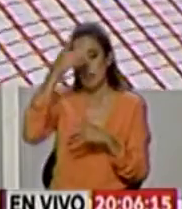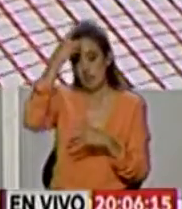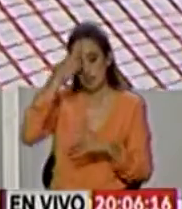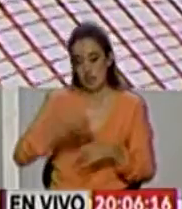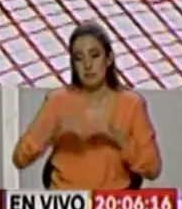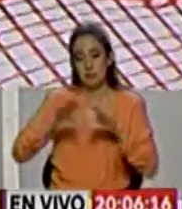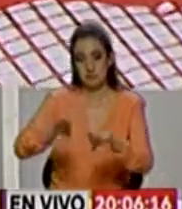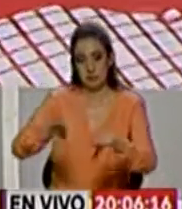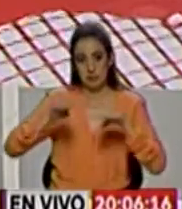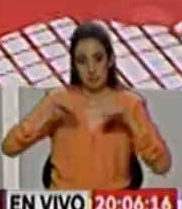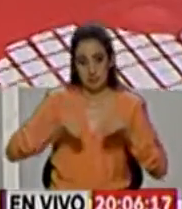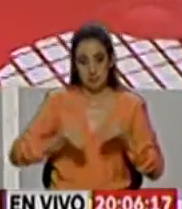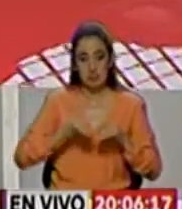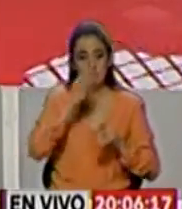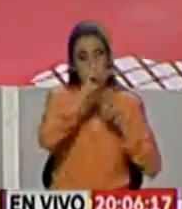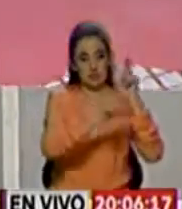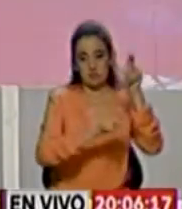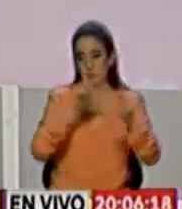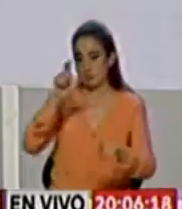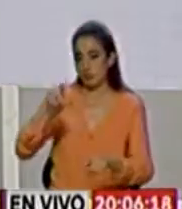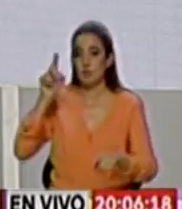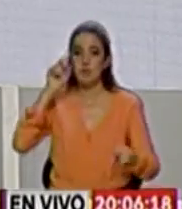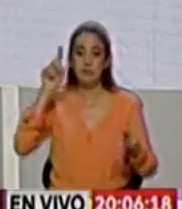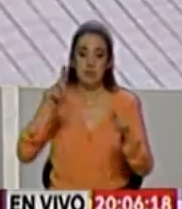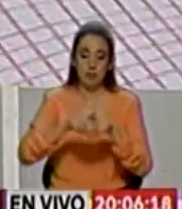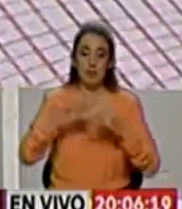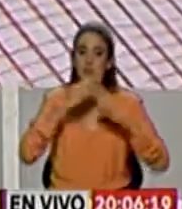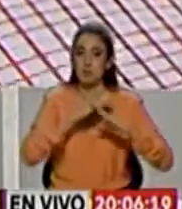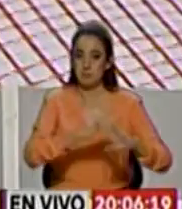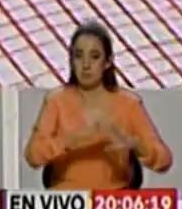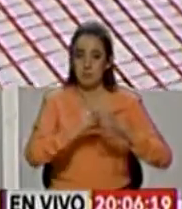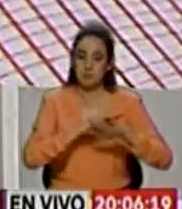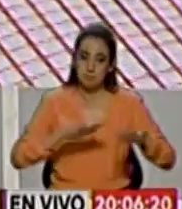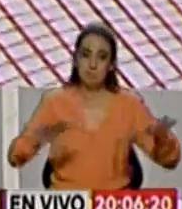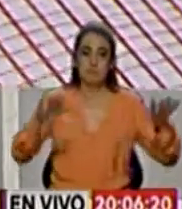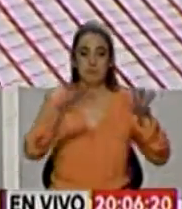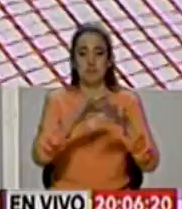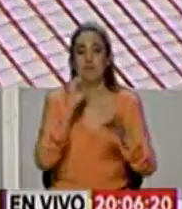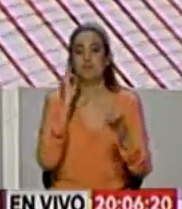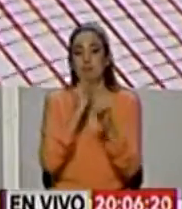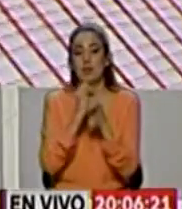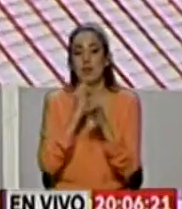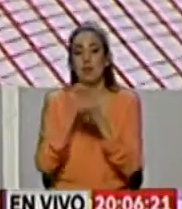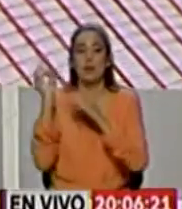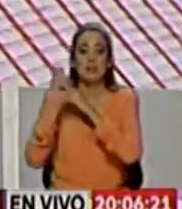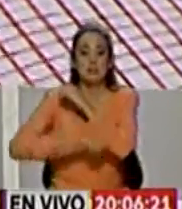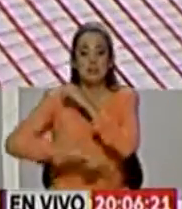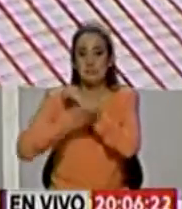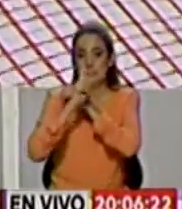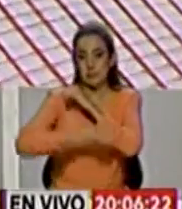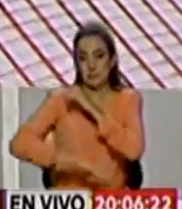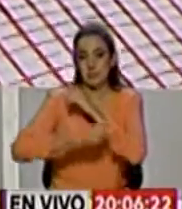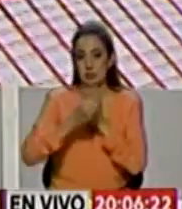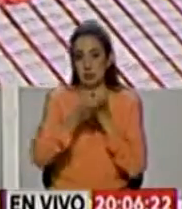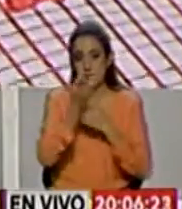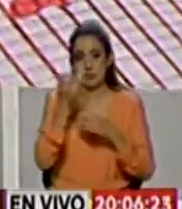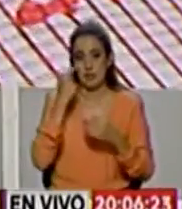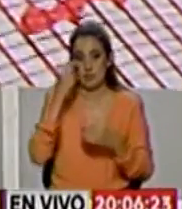forma positiva por la ciudadanía y la Defensoría del Pueblo, entidad que había demandado una revisión de dicha